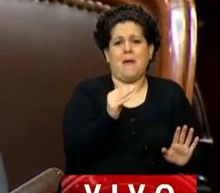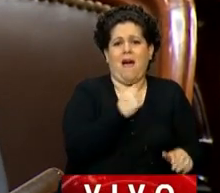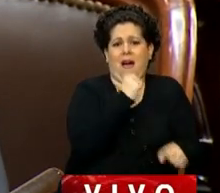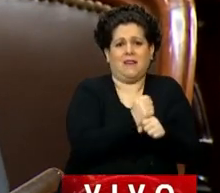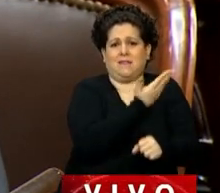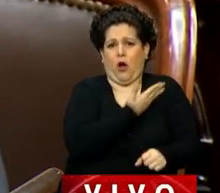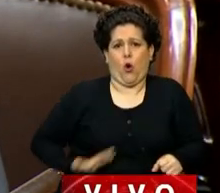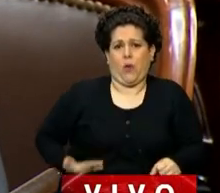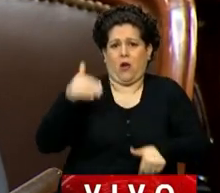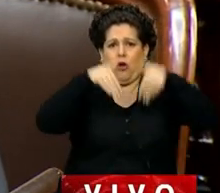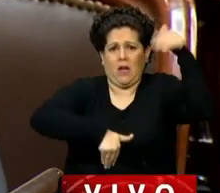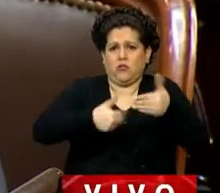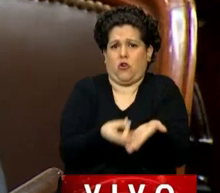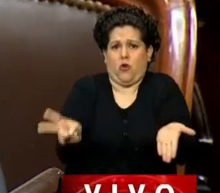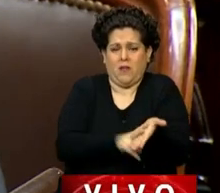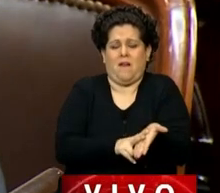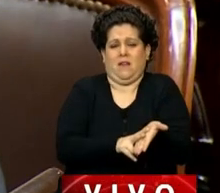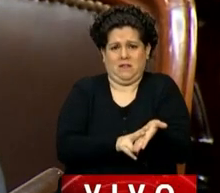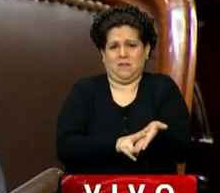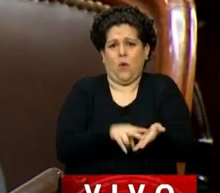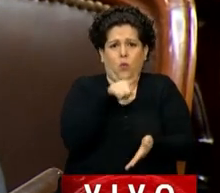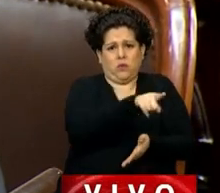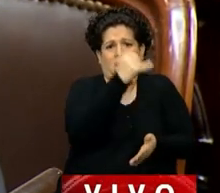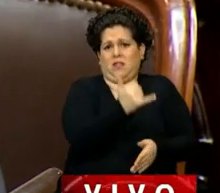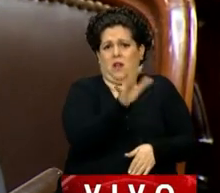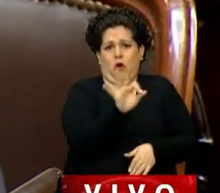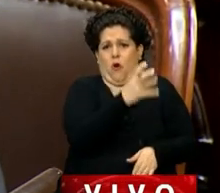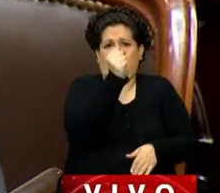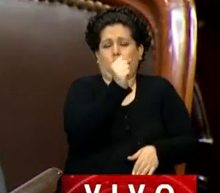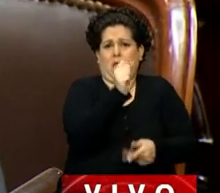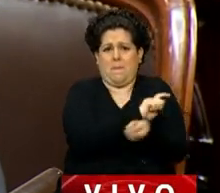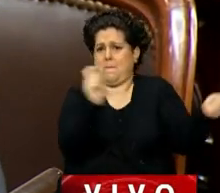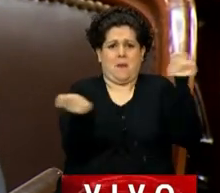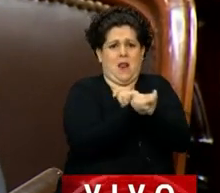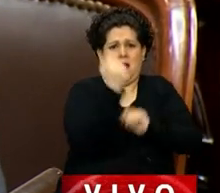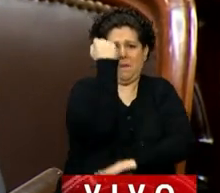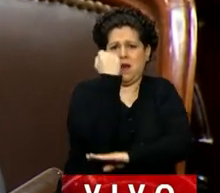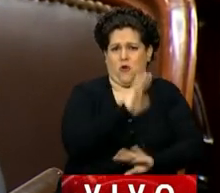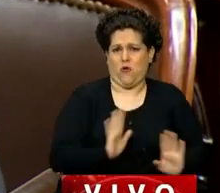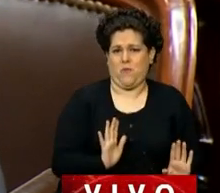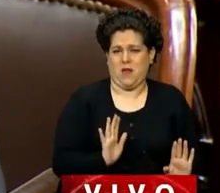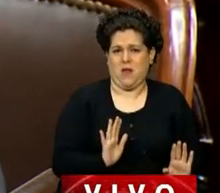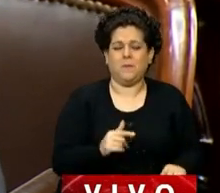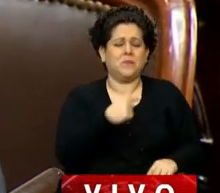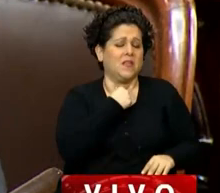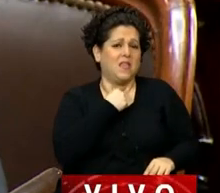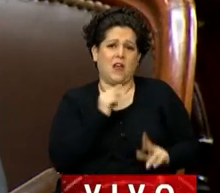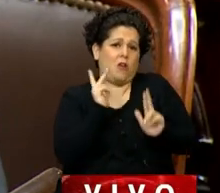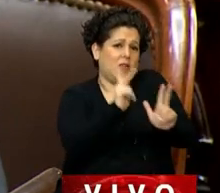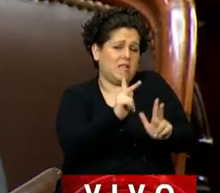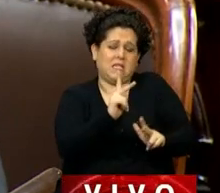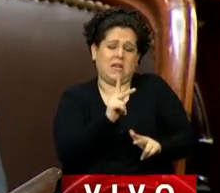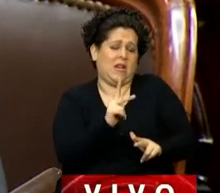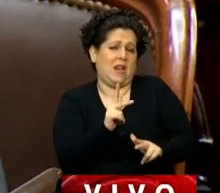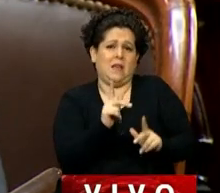cambio de gobierno en Argentina. Y por último, cerrando, quiero desearle, por supuesto,